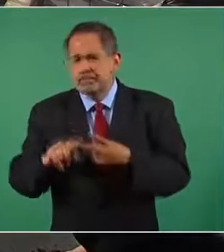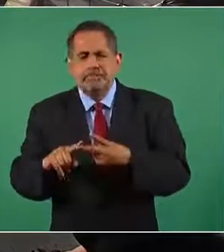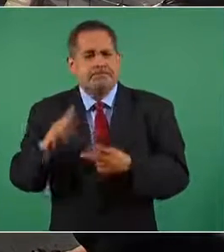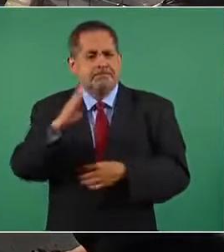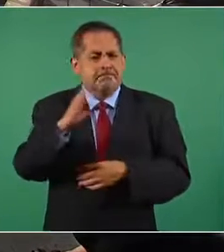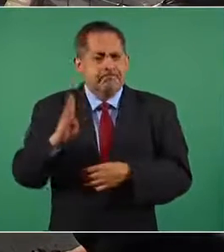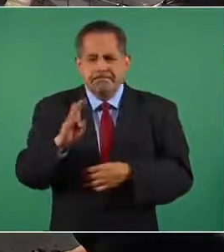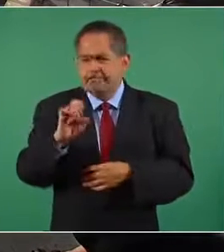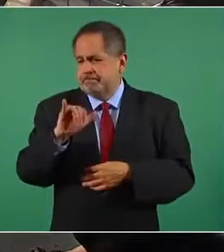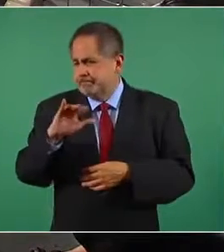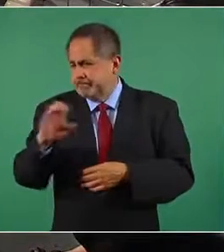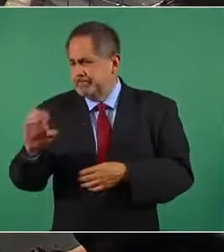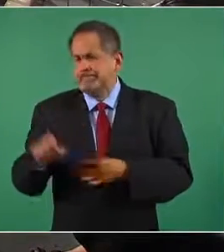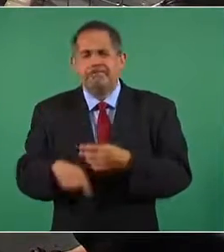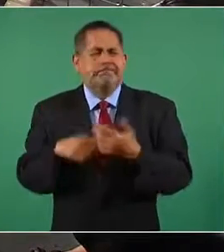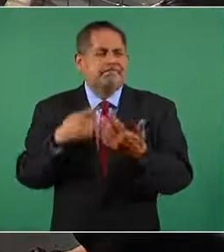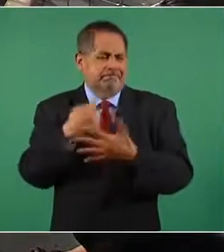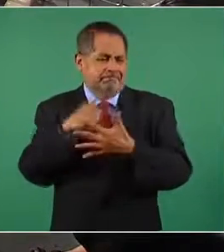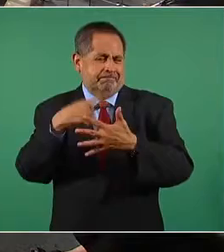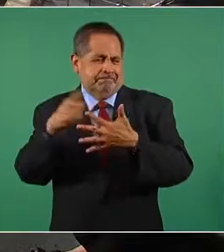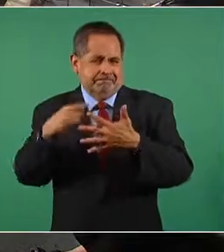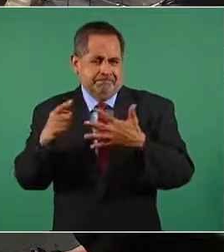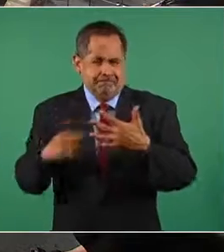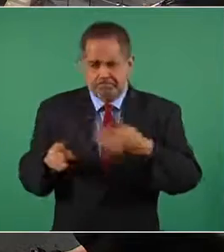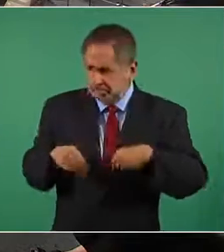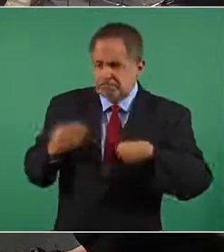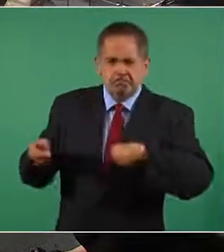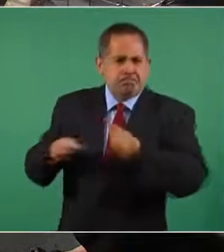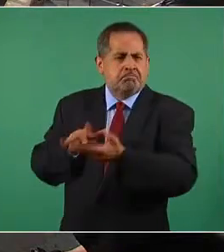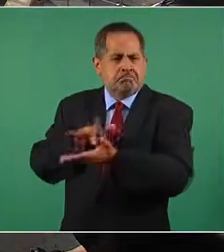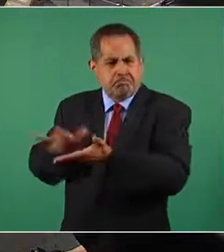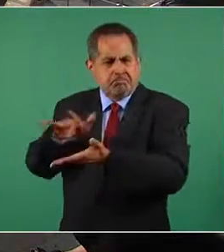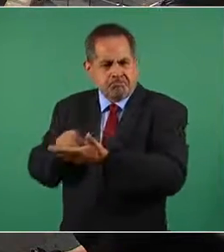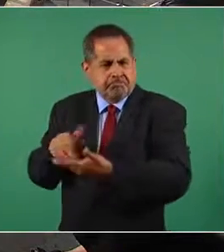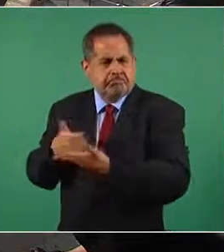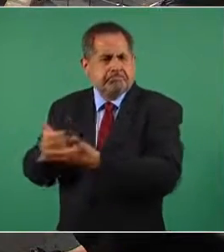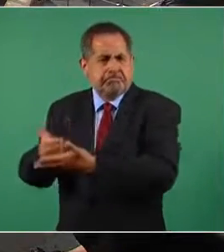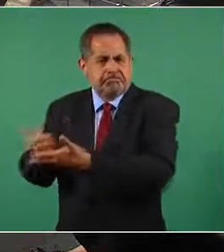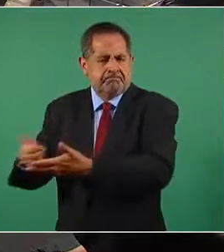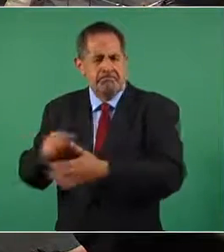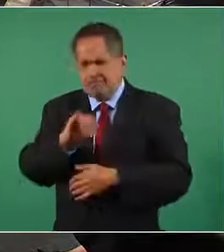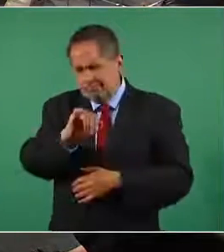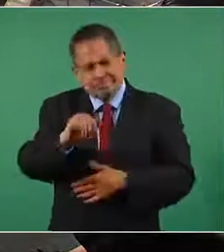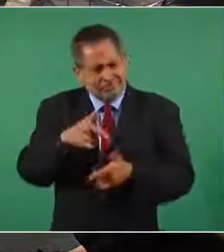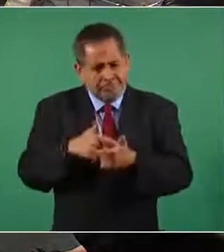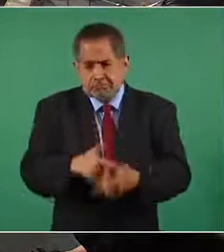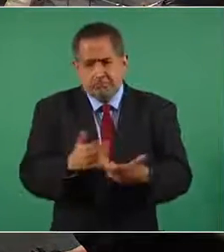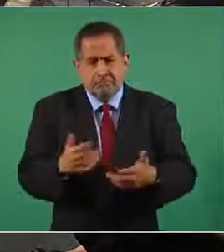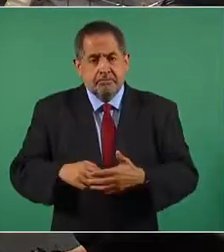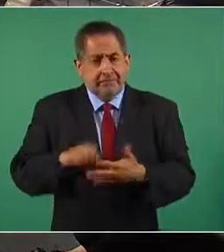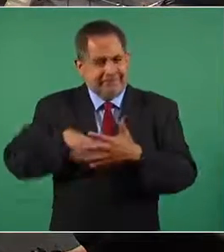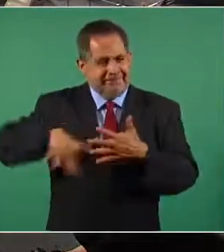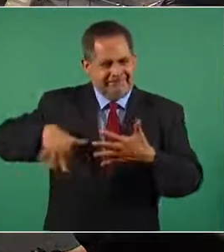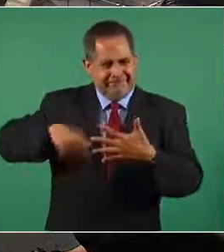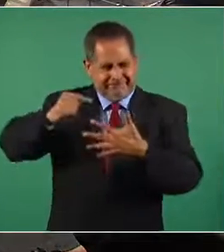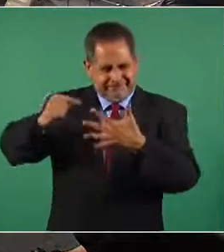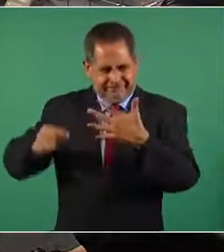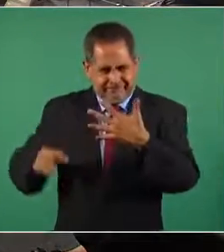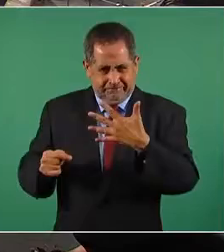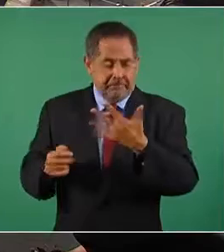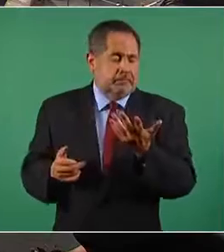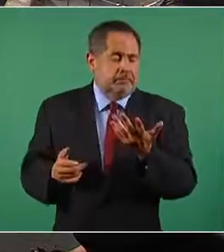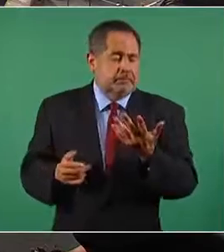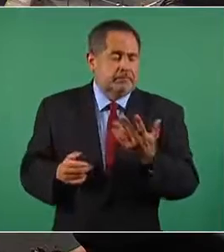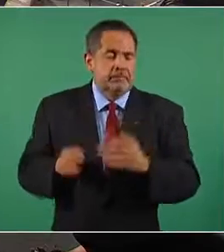Belice, y vamos a seguir ayudando. Por ejemplo, en todos estos países